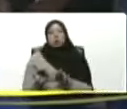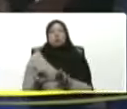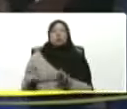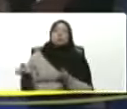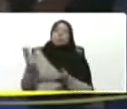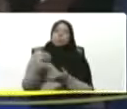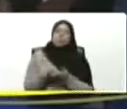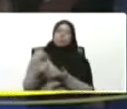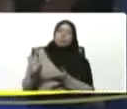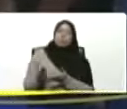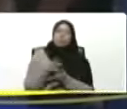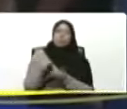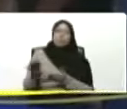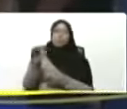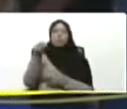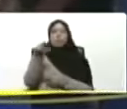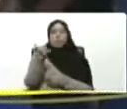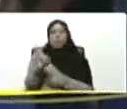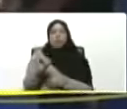del canto de Alí.